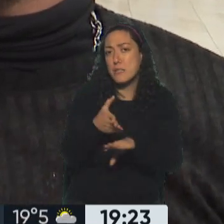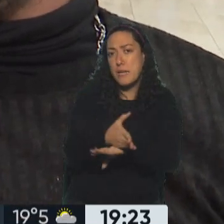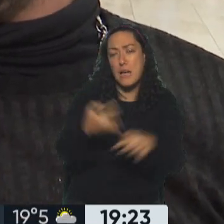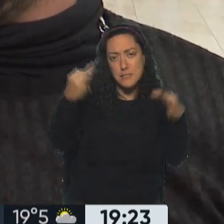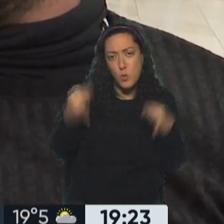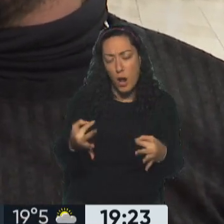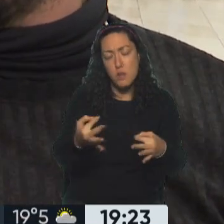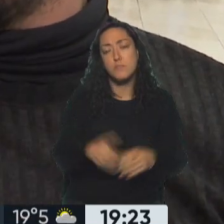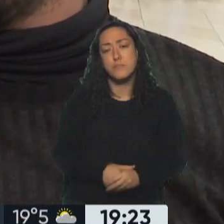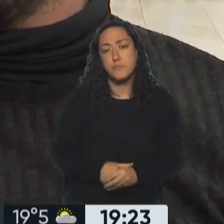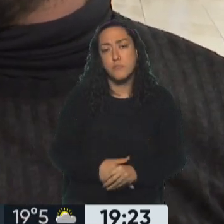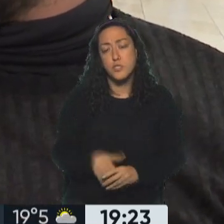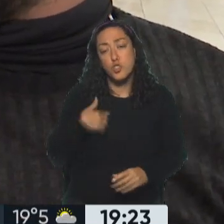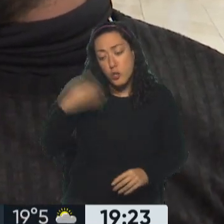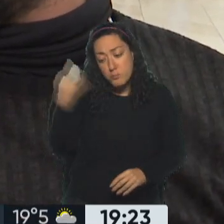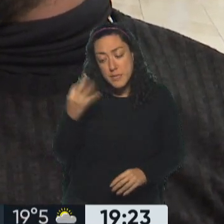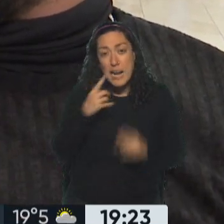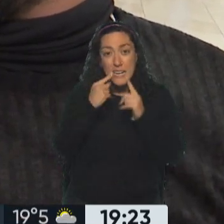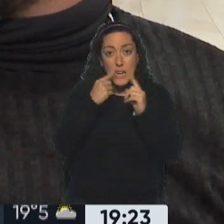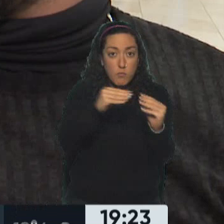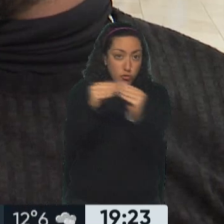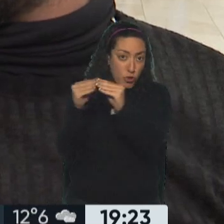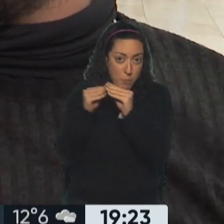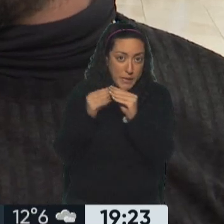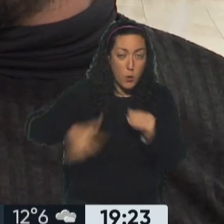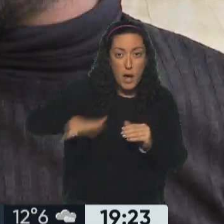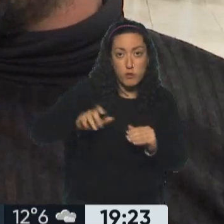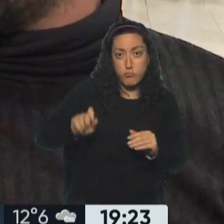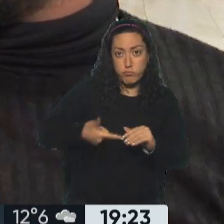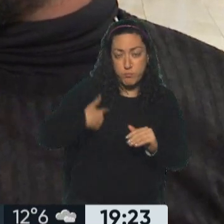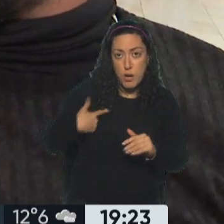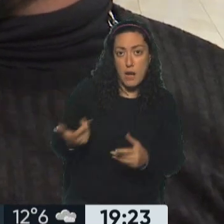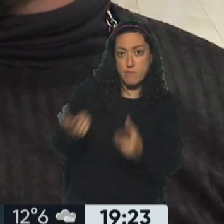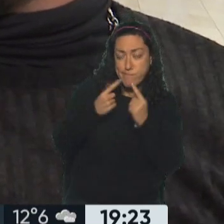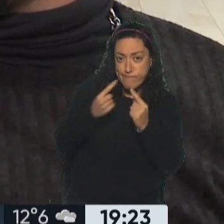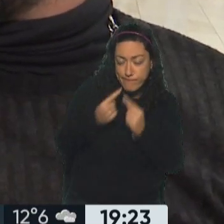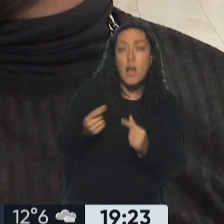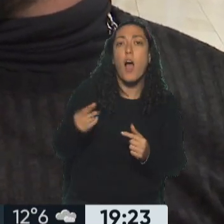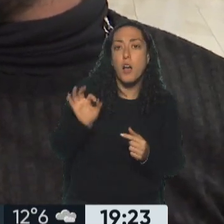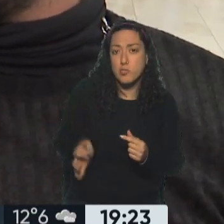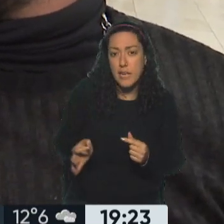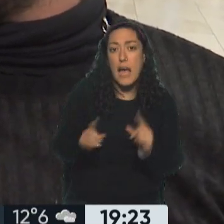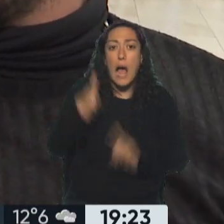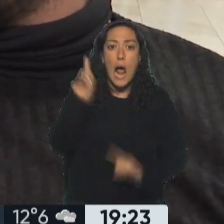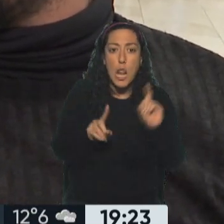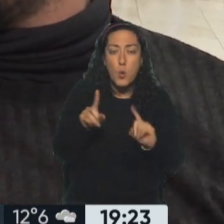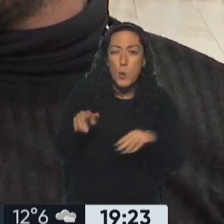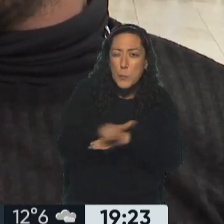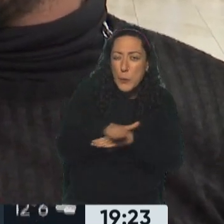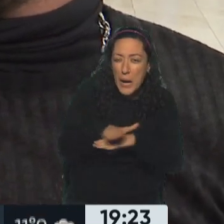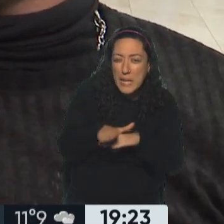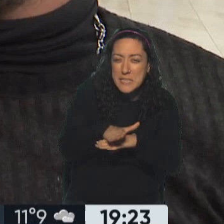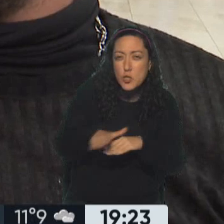te puedo hablar particularmente de los reclamos que hacen los compañeros en los barrios populares, donde algunas cosas que están mínimamente garantizadas en los